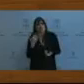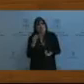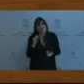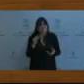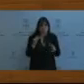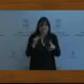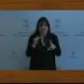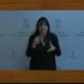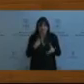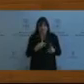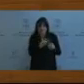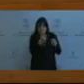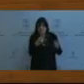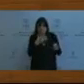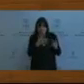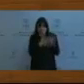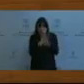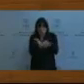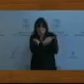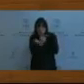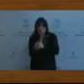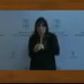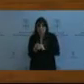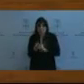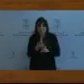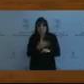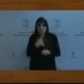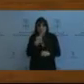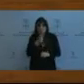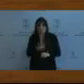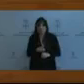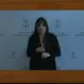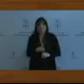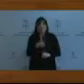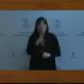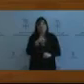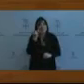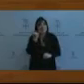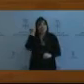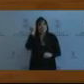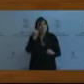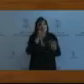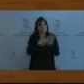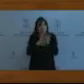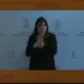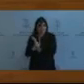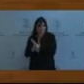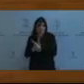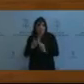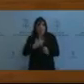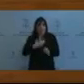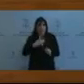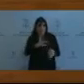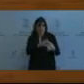he citado. De la misma manera que se han desarrollado iniciativas a escala local de arrendamientos de tierras de propiedad